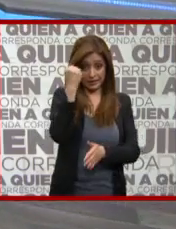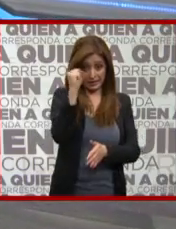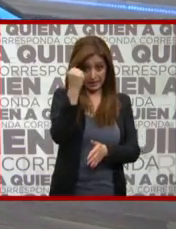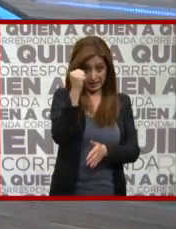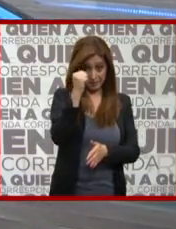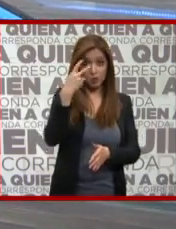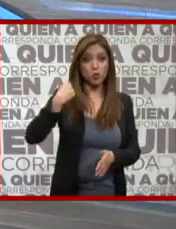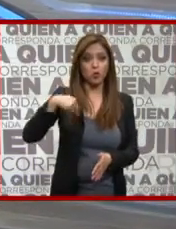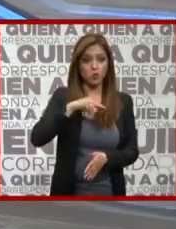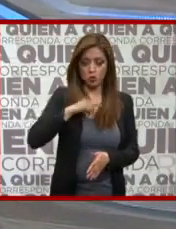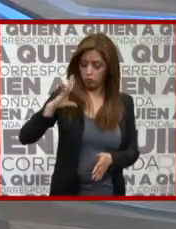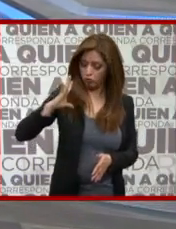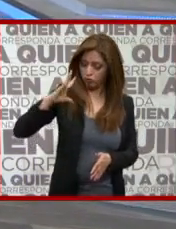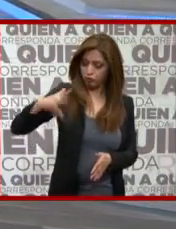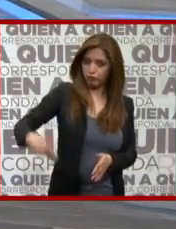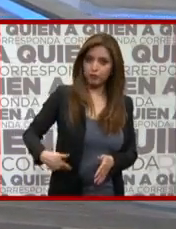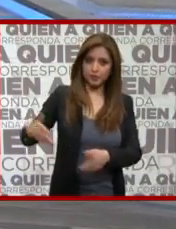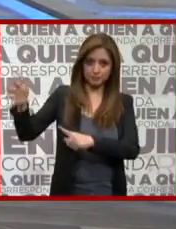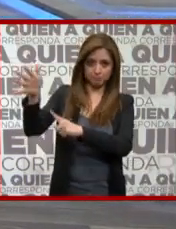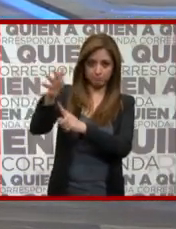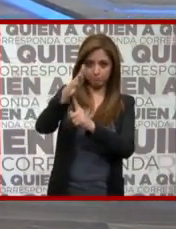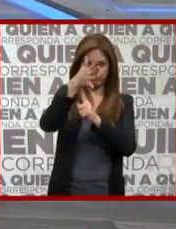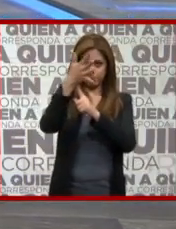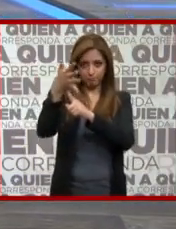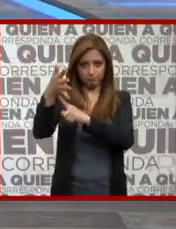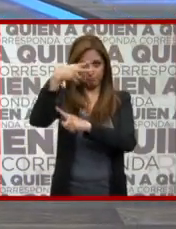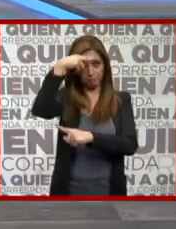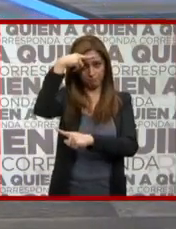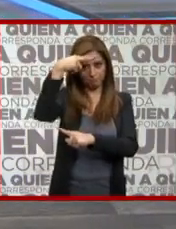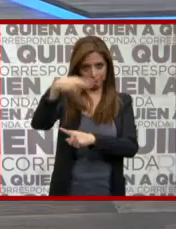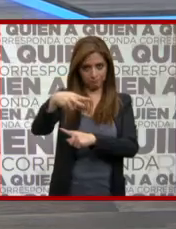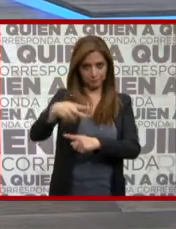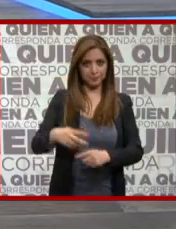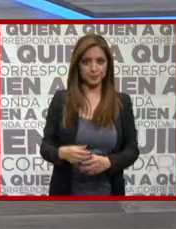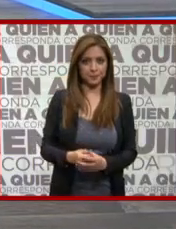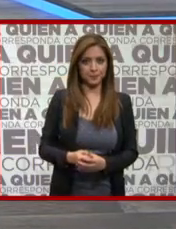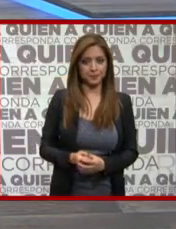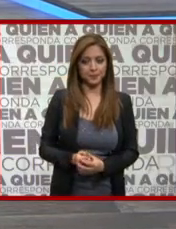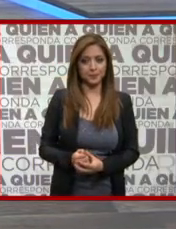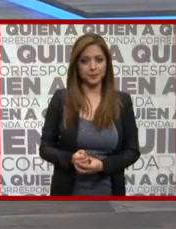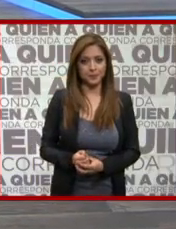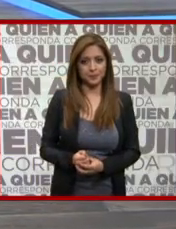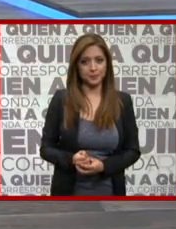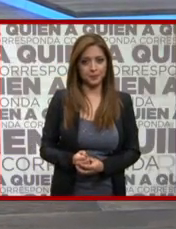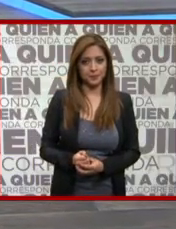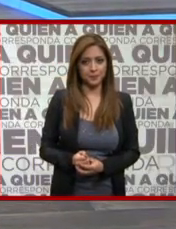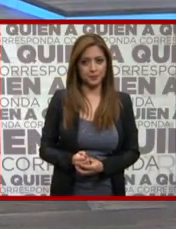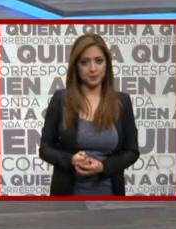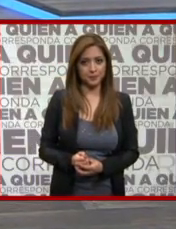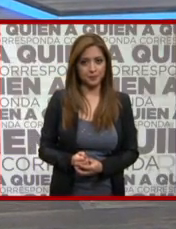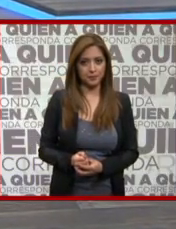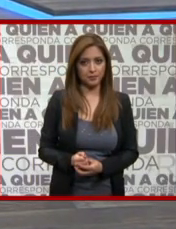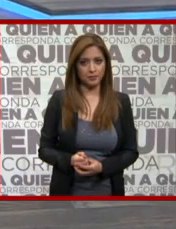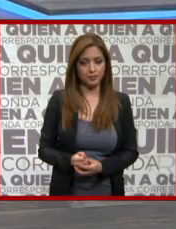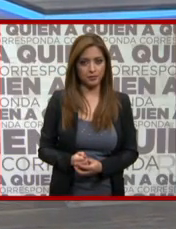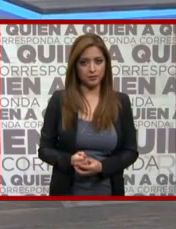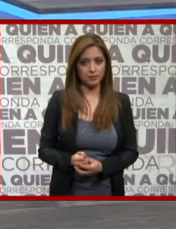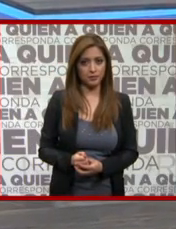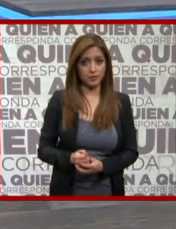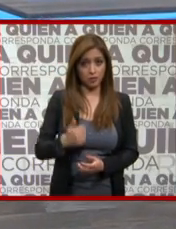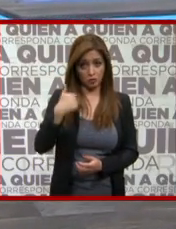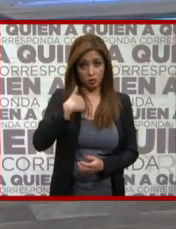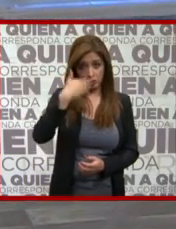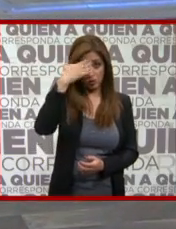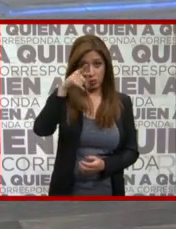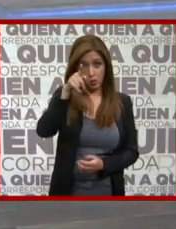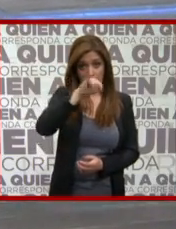Con orgullo tenemos aquí a nuestra bandera nacional, nuestro símbolo hecho. Estoy seguro que tú no fuiste abandonado en la escuela,